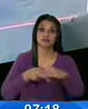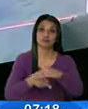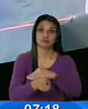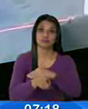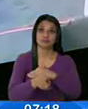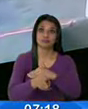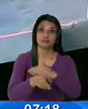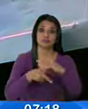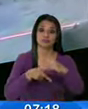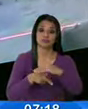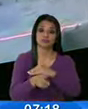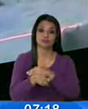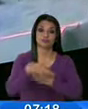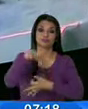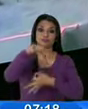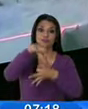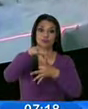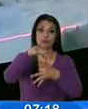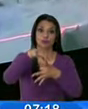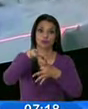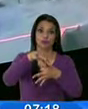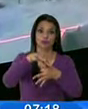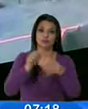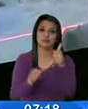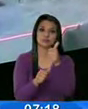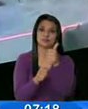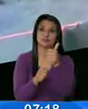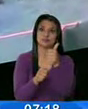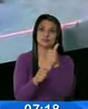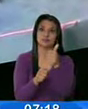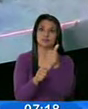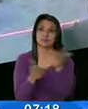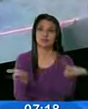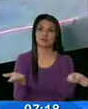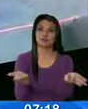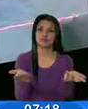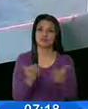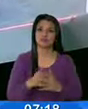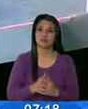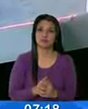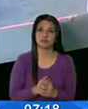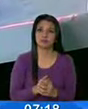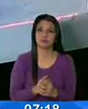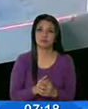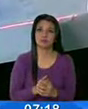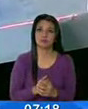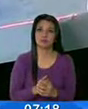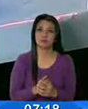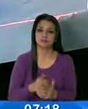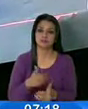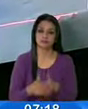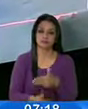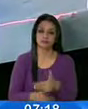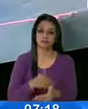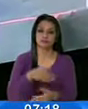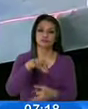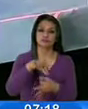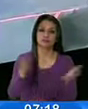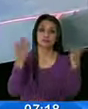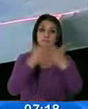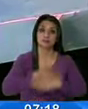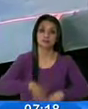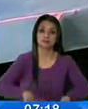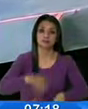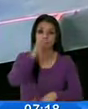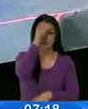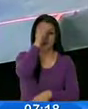se inaugura también el voto asistido en lo que se va conformando, pues este proceso electoral que culminará el día